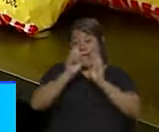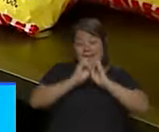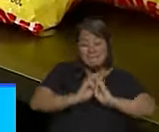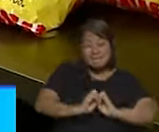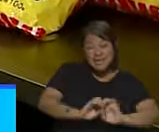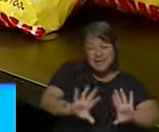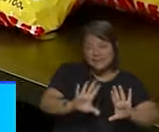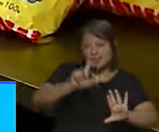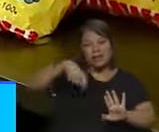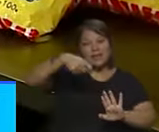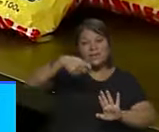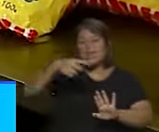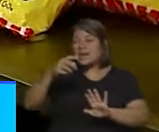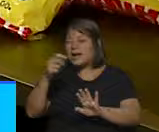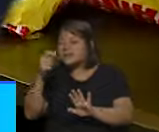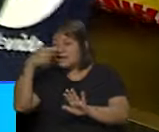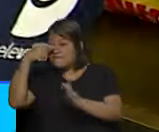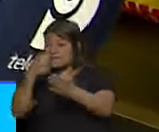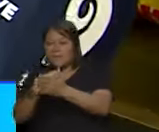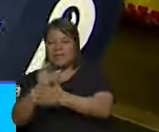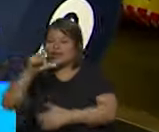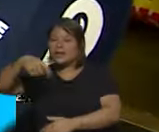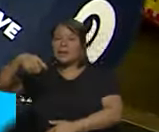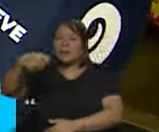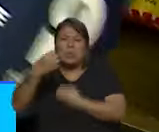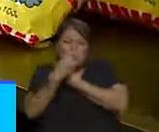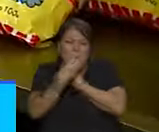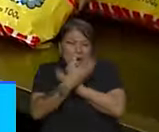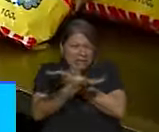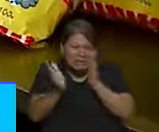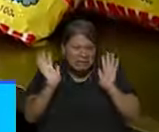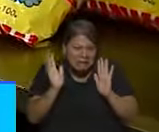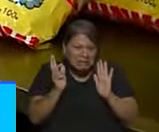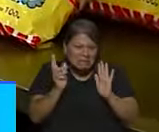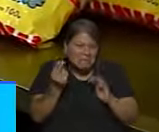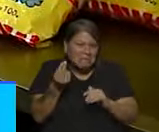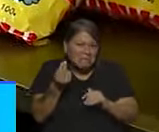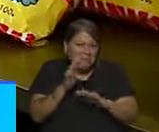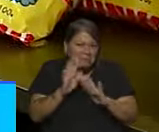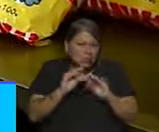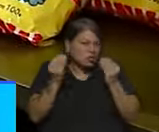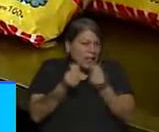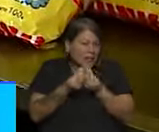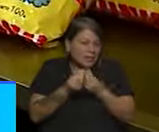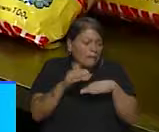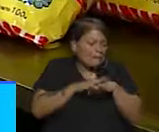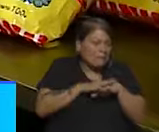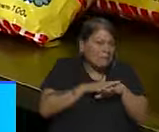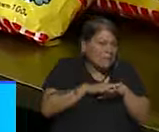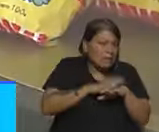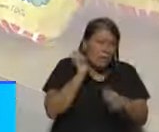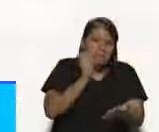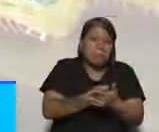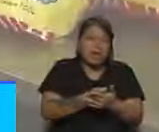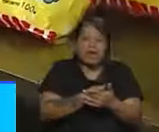fin de mes es permanente la tarjeta le compran cualquier monto con con crédito con cualquier de lo mínimo hasta todo